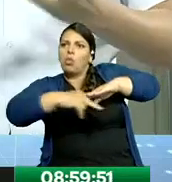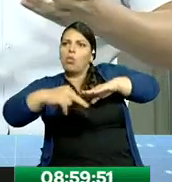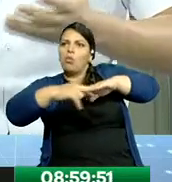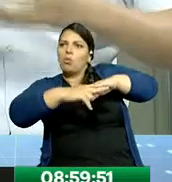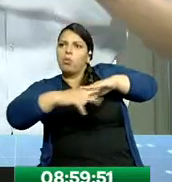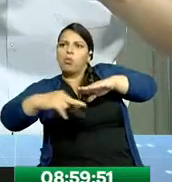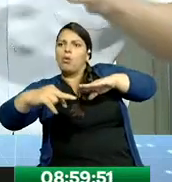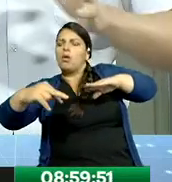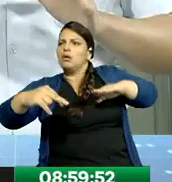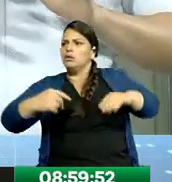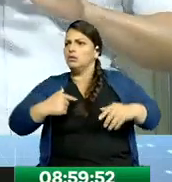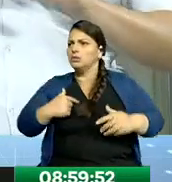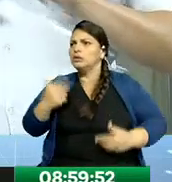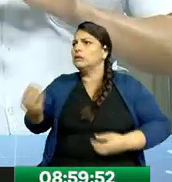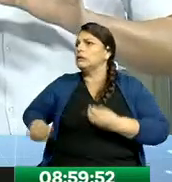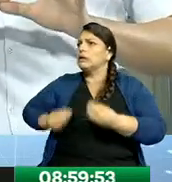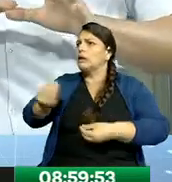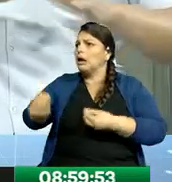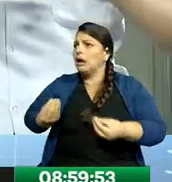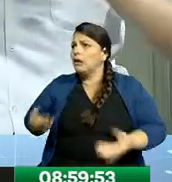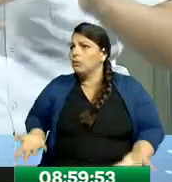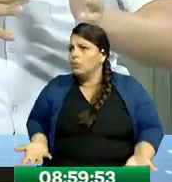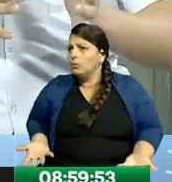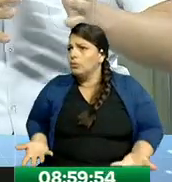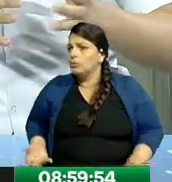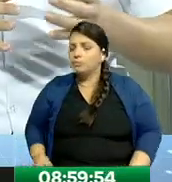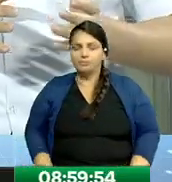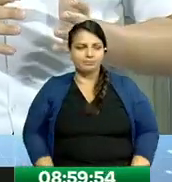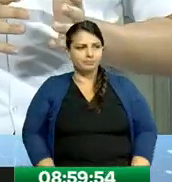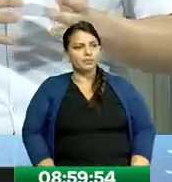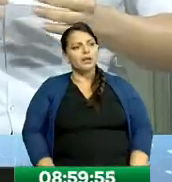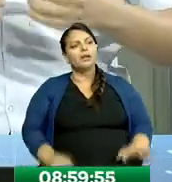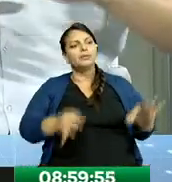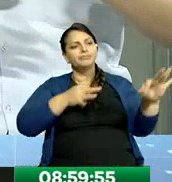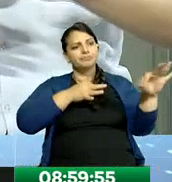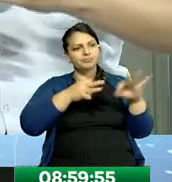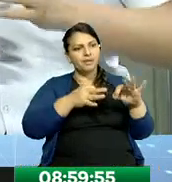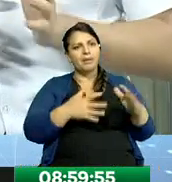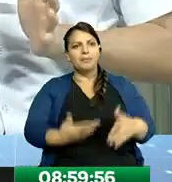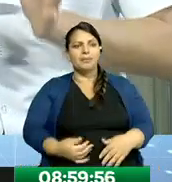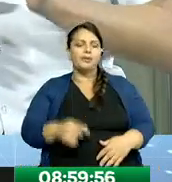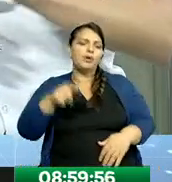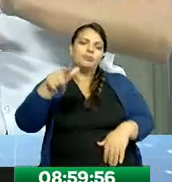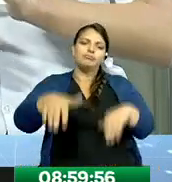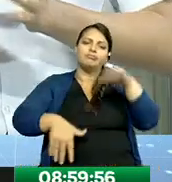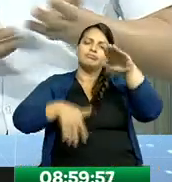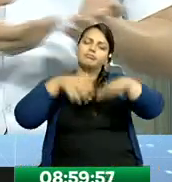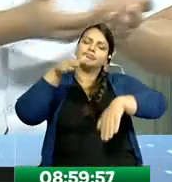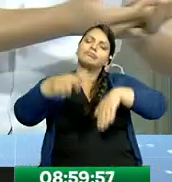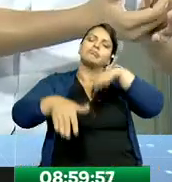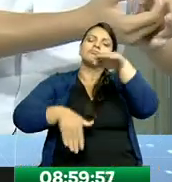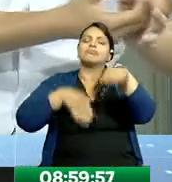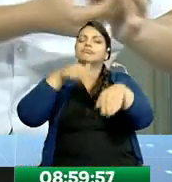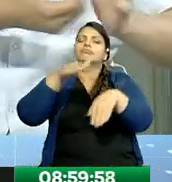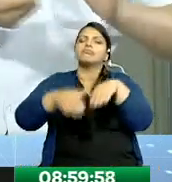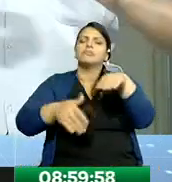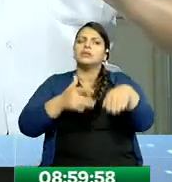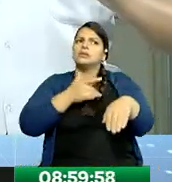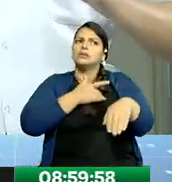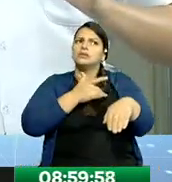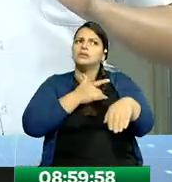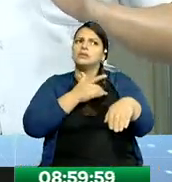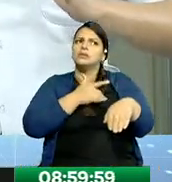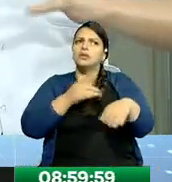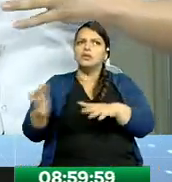lo que comenta o se enfrenta son las corrientes de resaca. ¿Qué son las corrientes de resaca? Que cuando uno está en la orilla o quizás un poco más adentro, tiende a ser absorbido